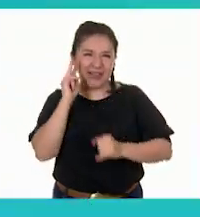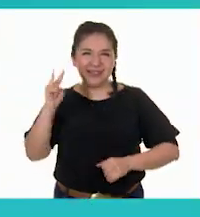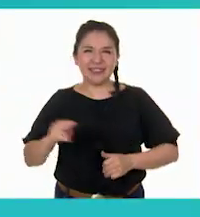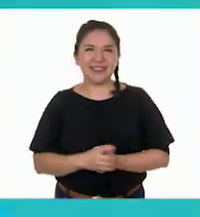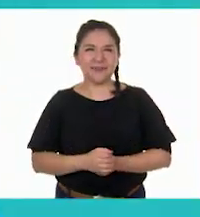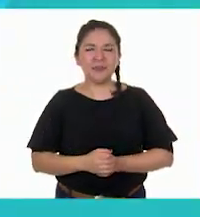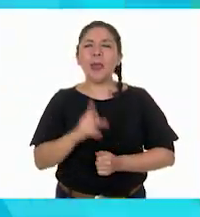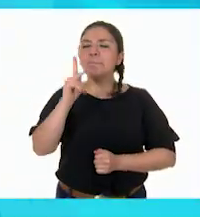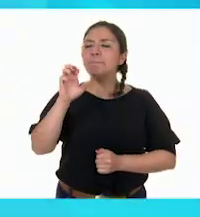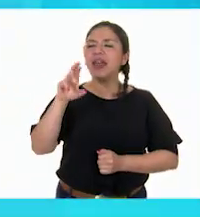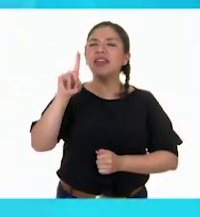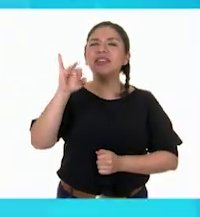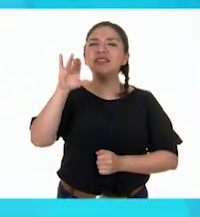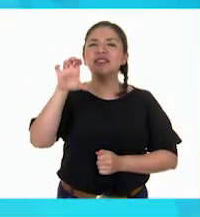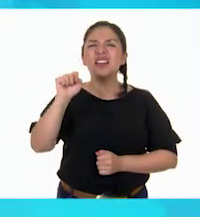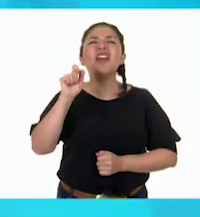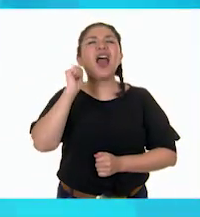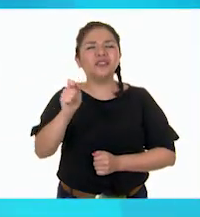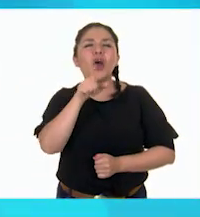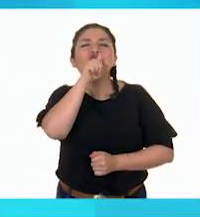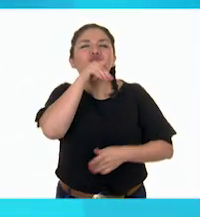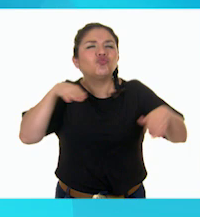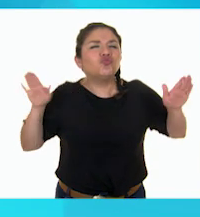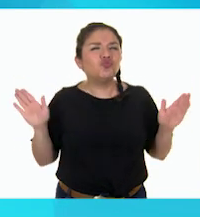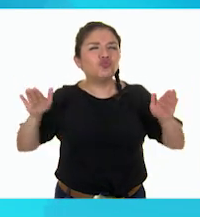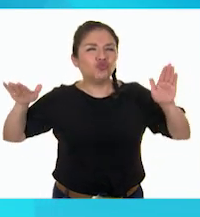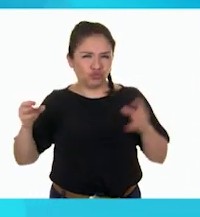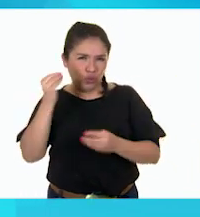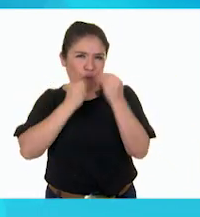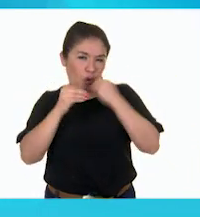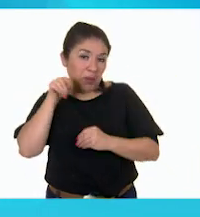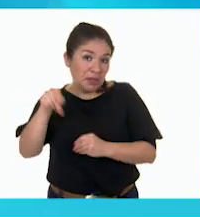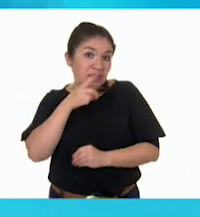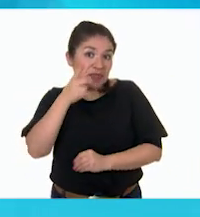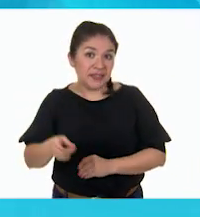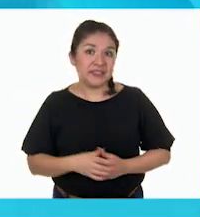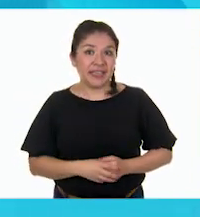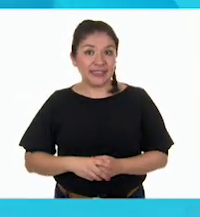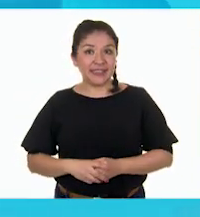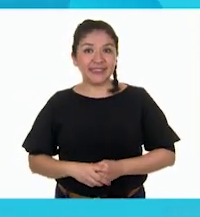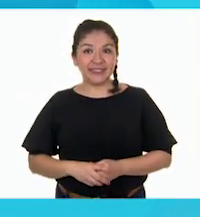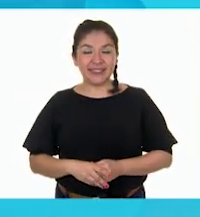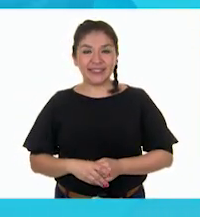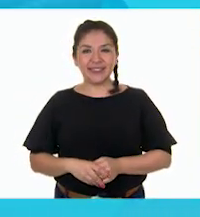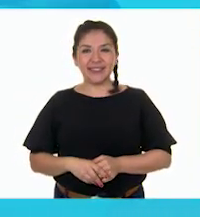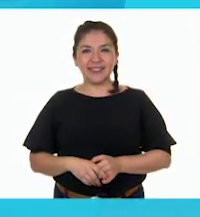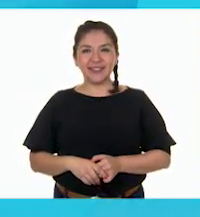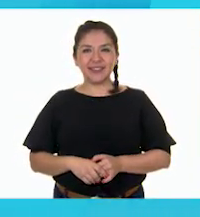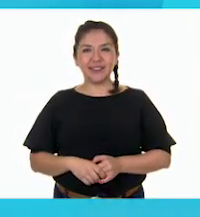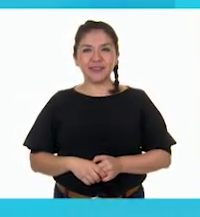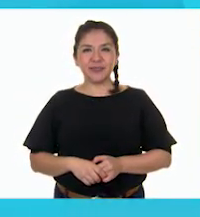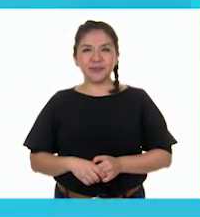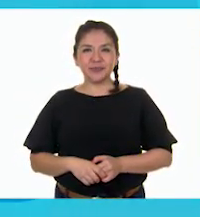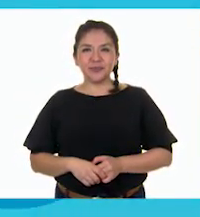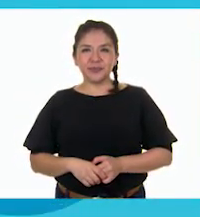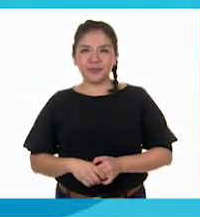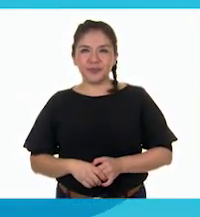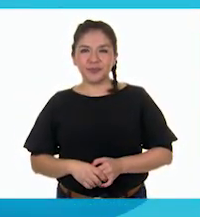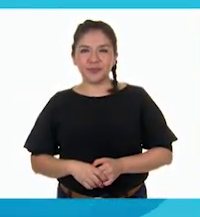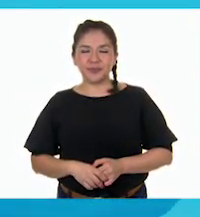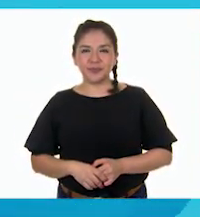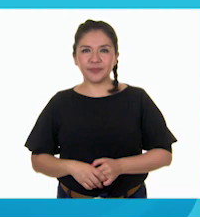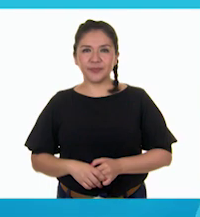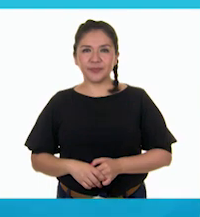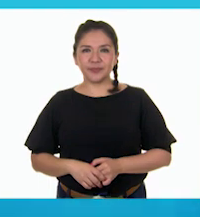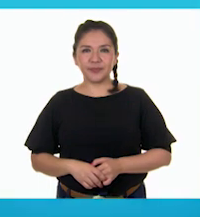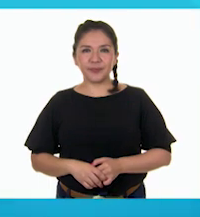Las perdices son como unas aves, ¿no, maestra? Exactamente. Uh-huh. O sea, fueron felices y se fueron a comer. Y se fueron a comer. Muy bien.